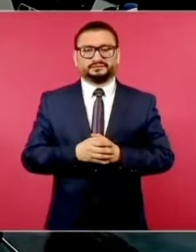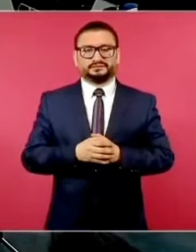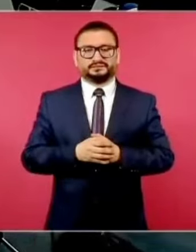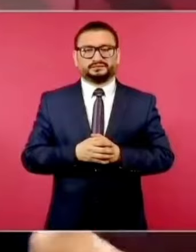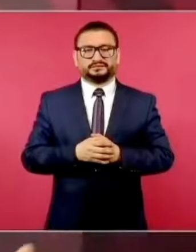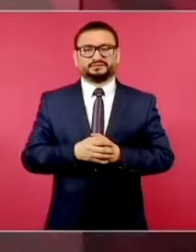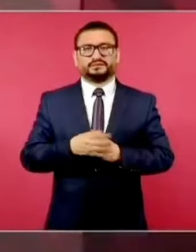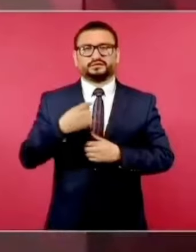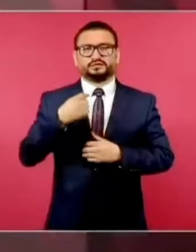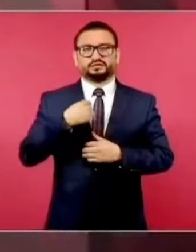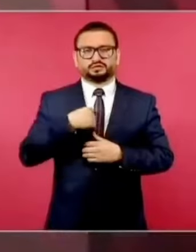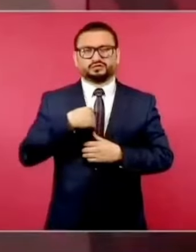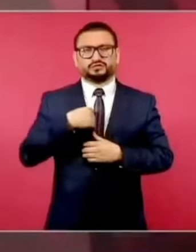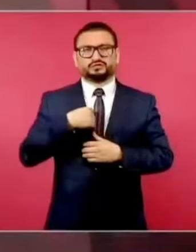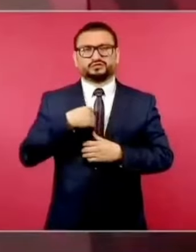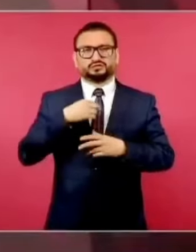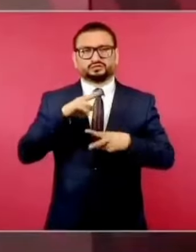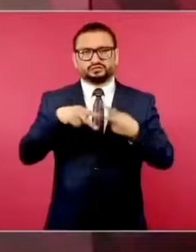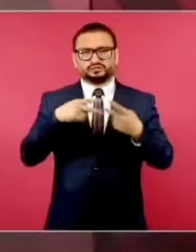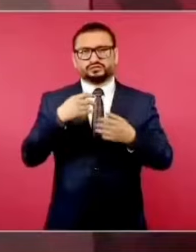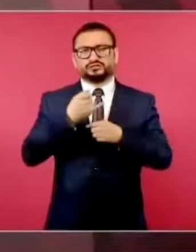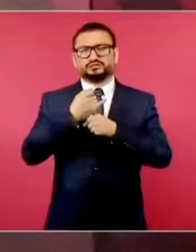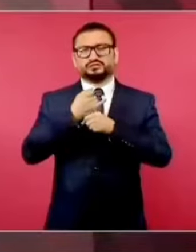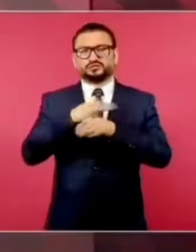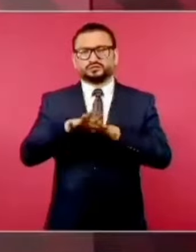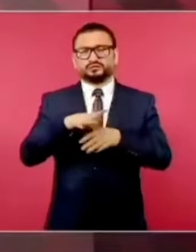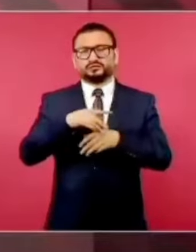Yo voy a informar el día